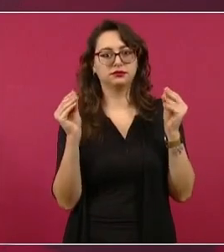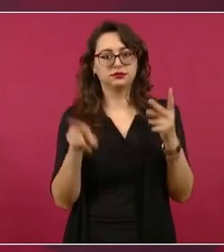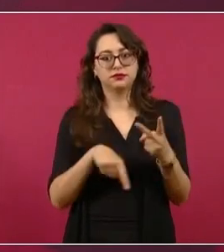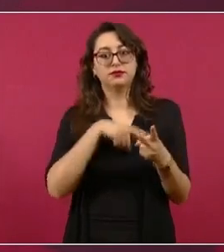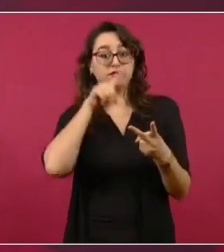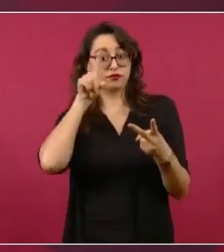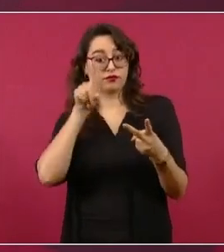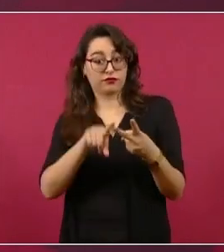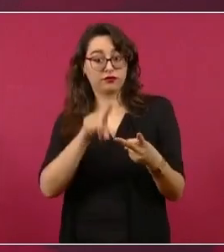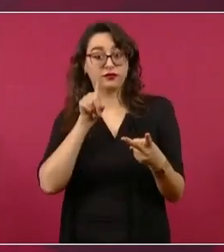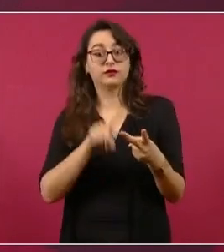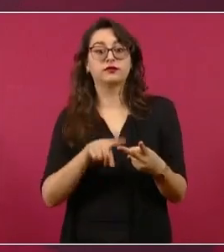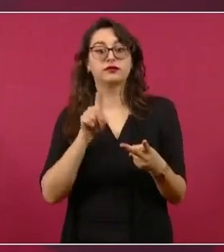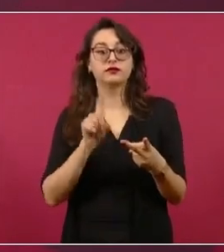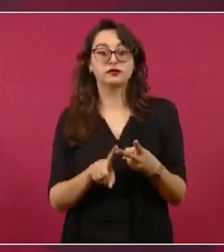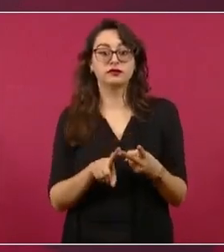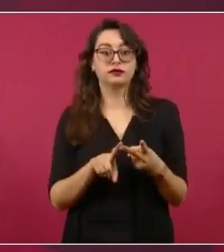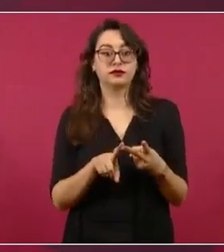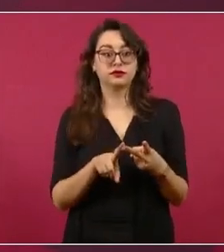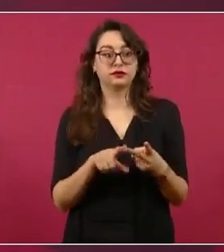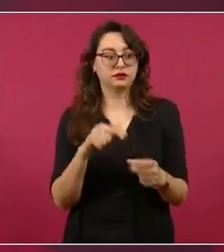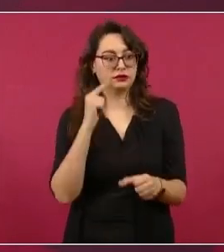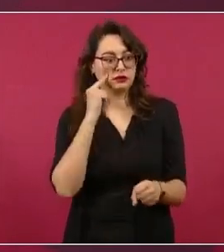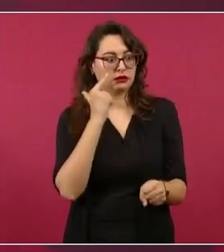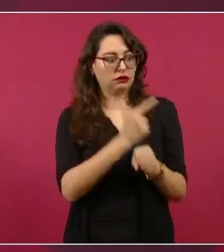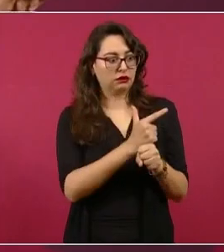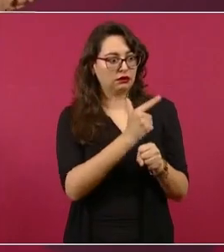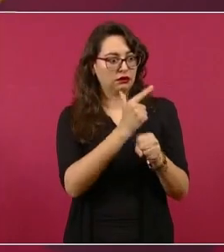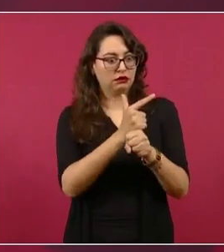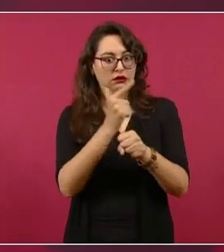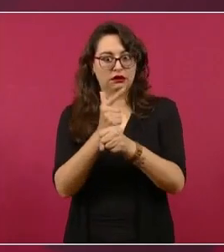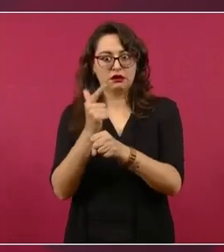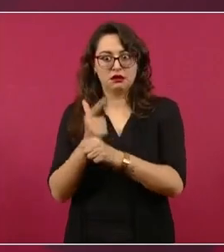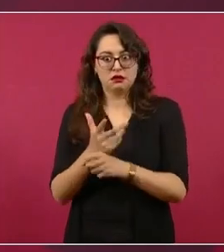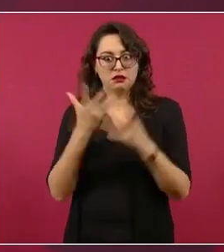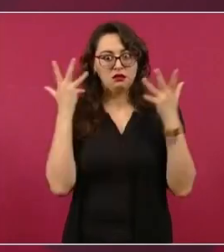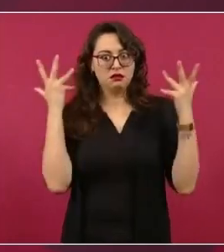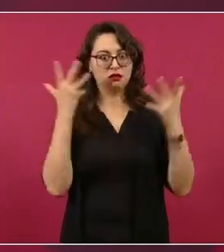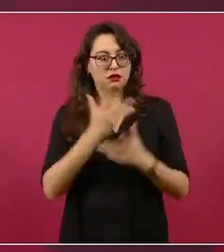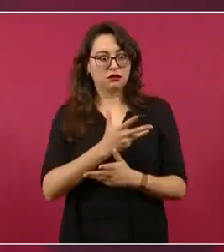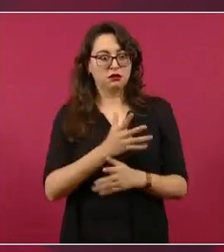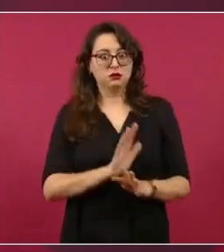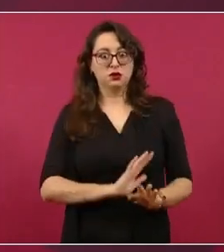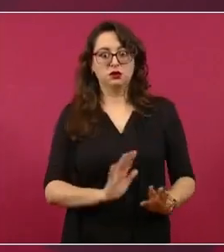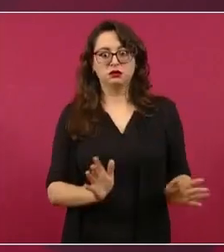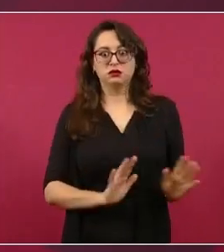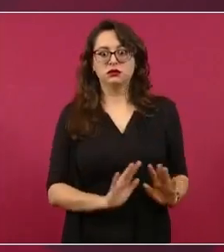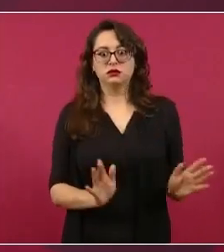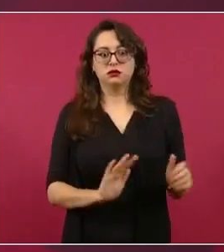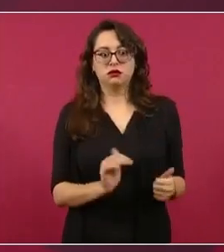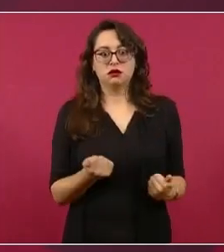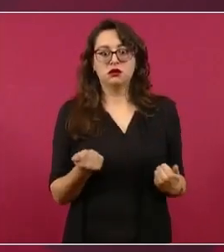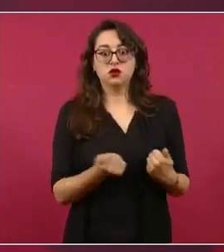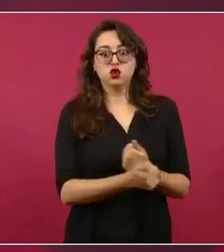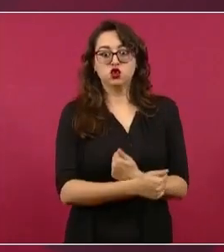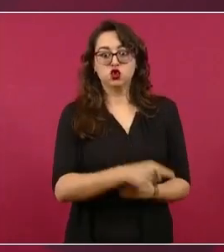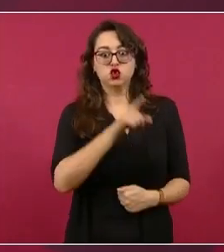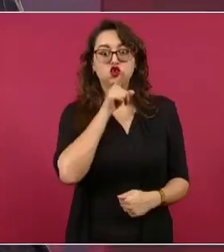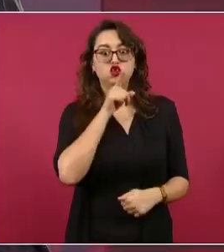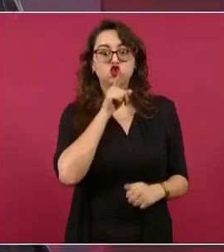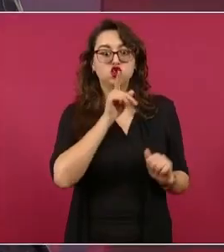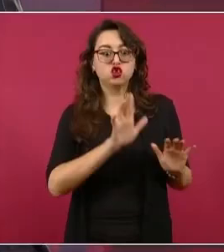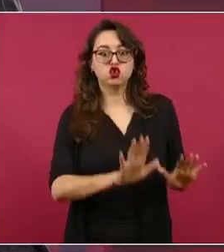Y el otro momento es cuando fabrican la llamada verdad histórica.